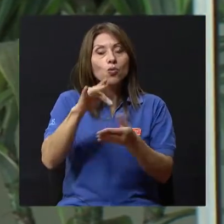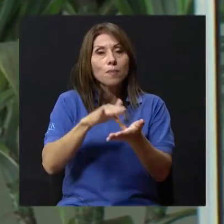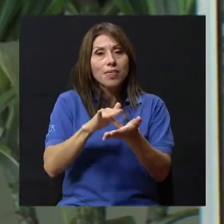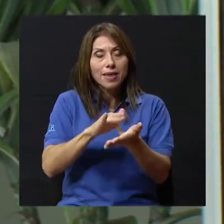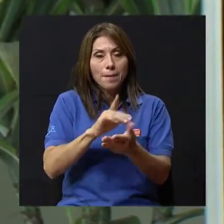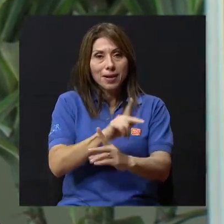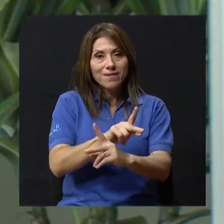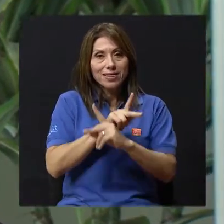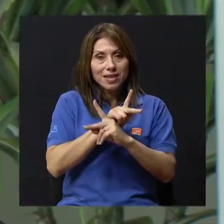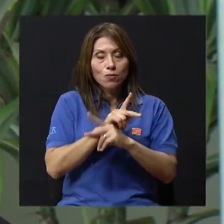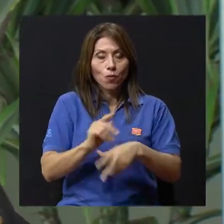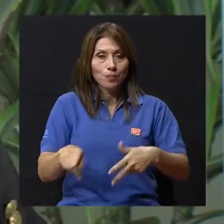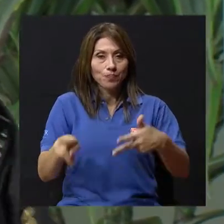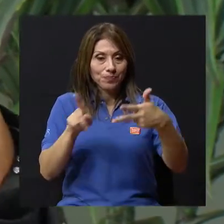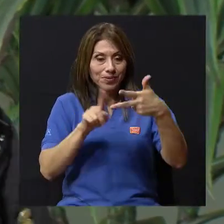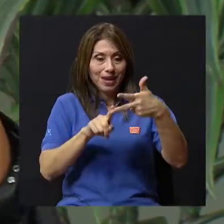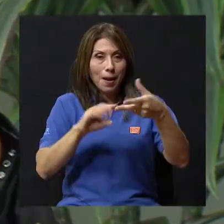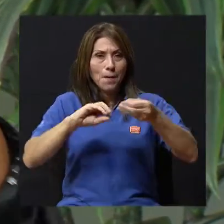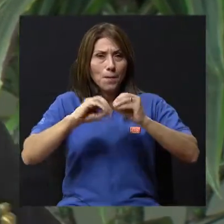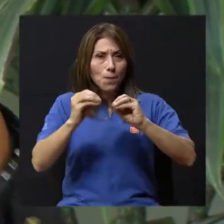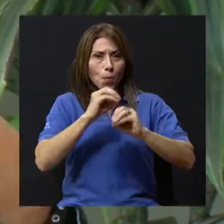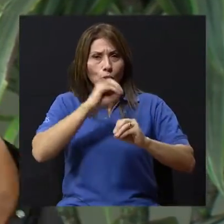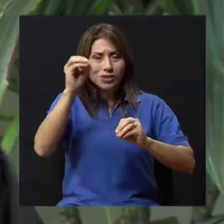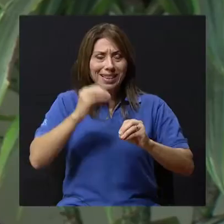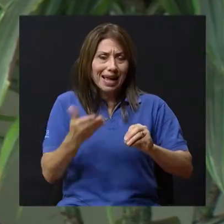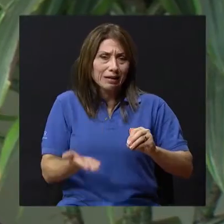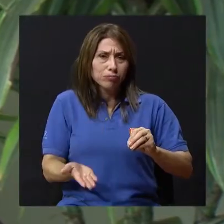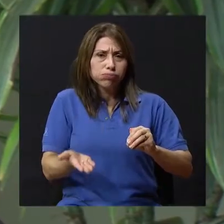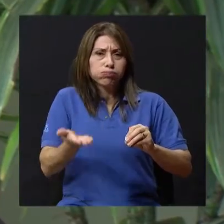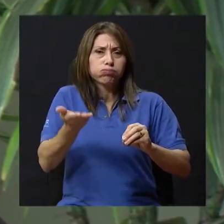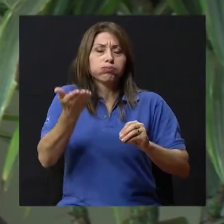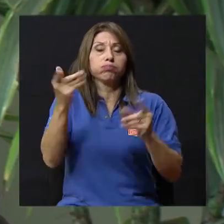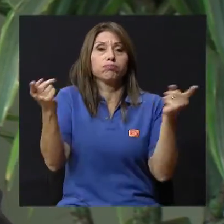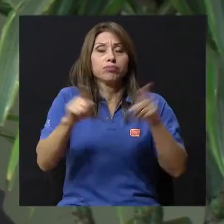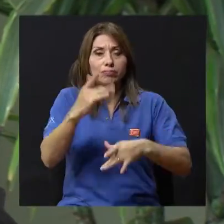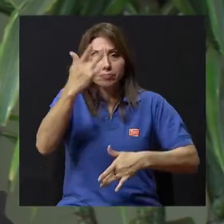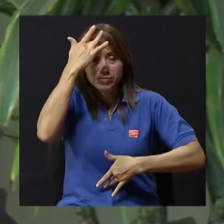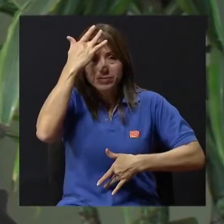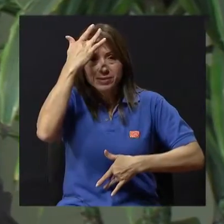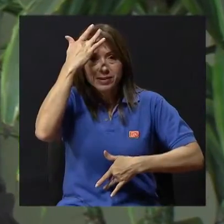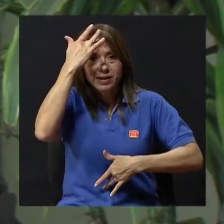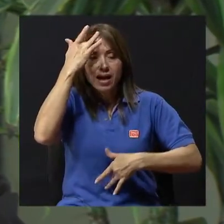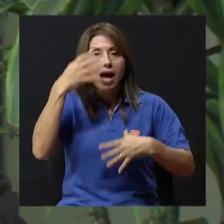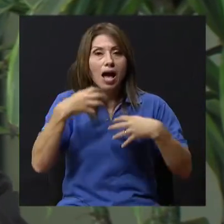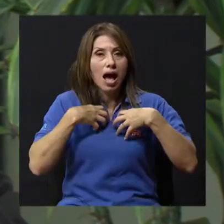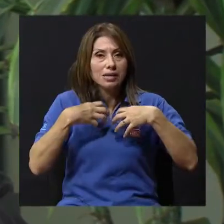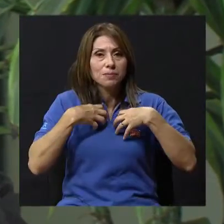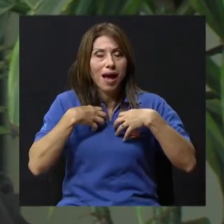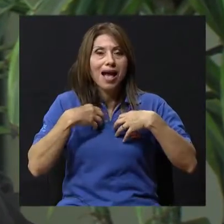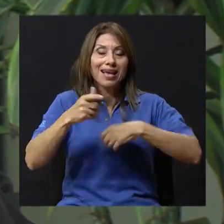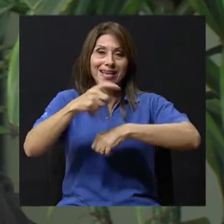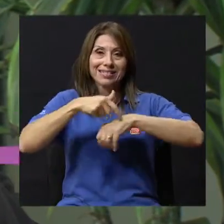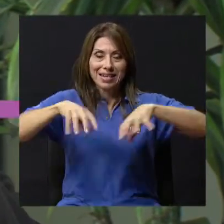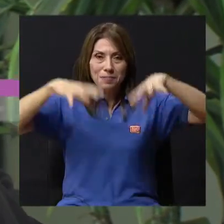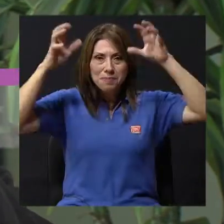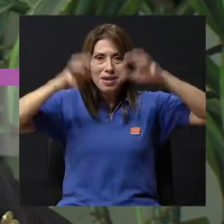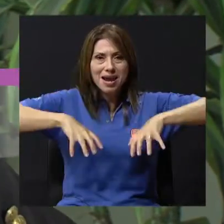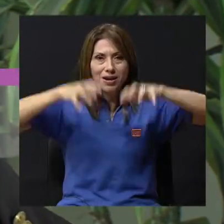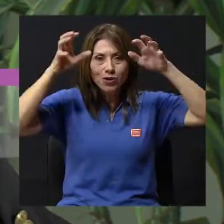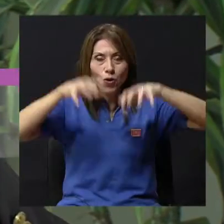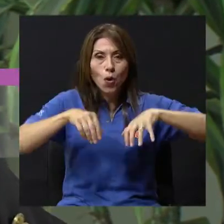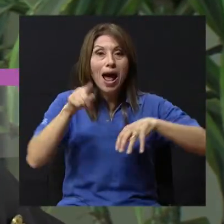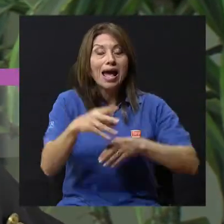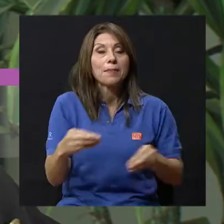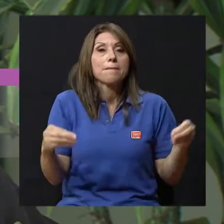pico más alto de presentación de los cuadros de asma es el invierno. El invierno, donde aumentan